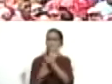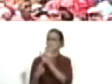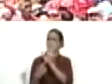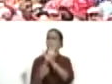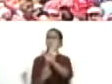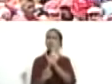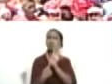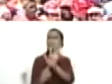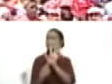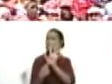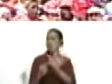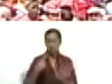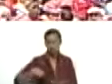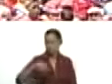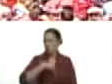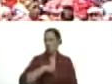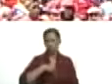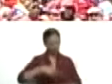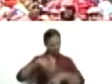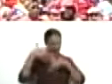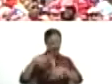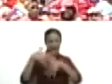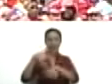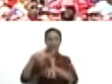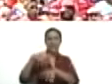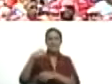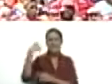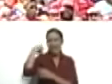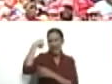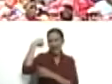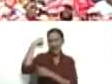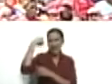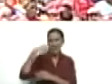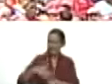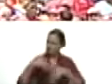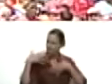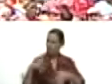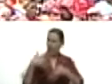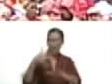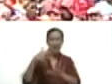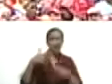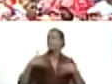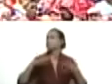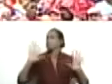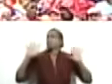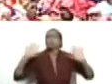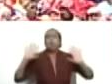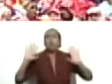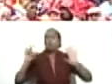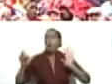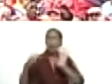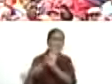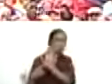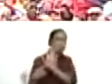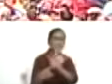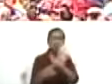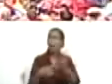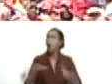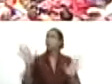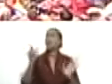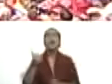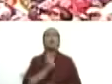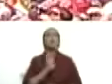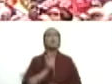salimos a ganar. Siempre salimos a ganar. Como no las pongan, cuando no las